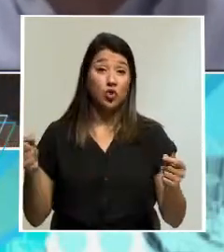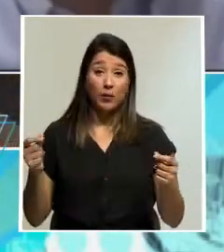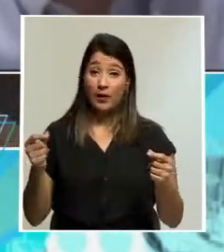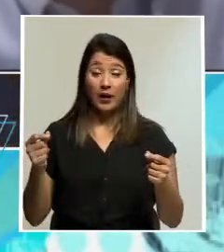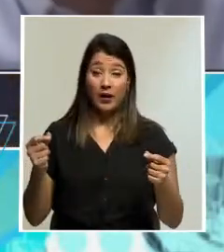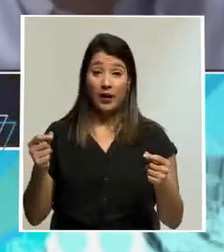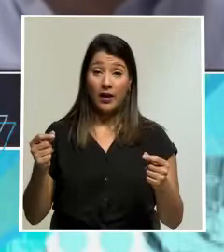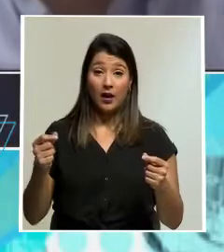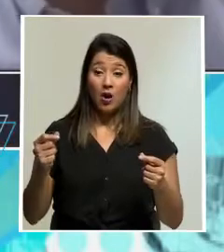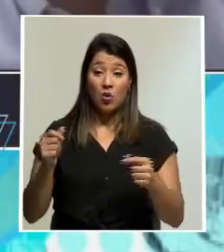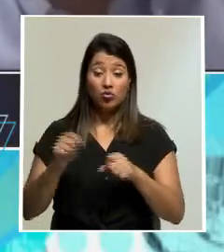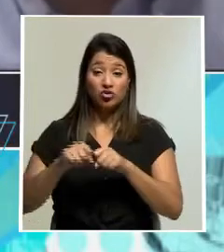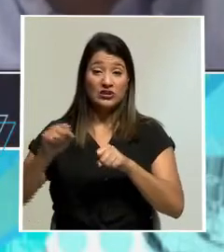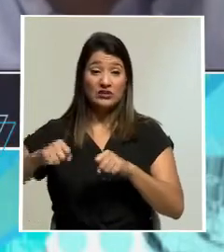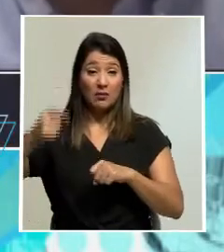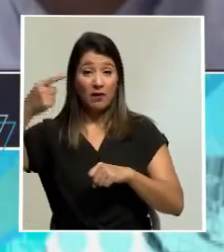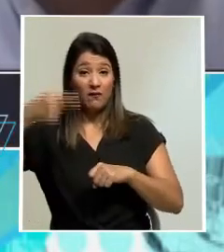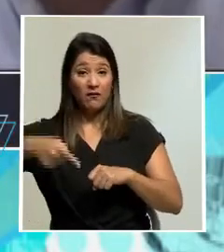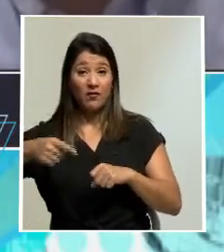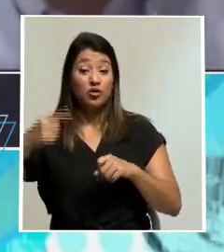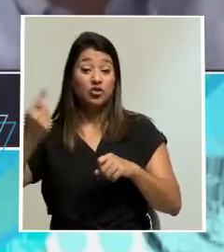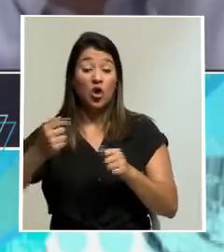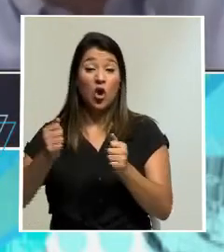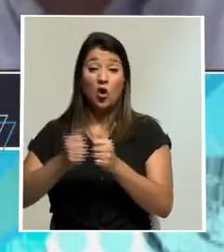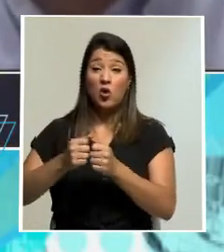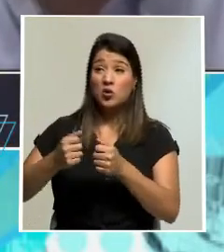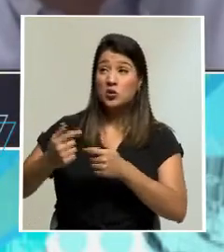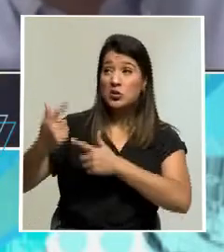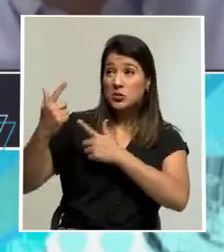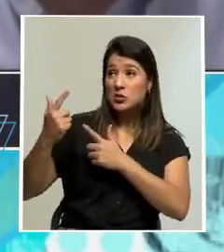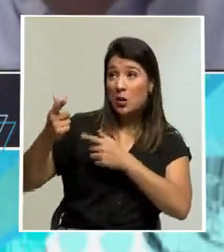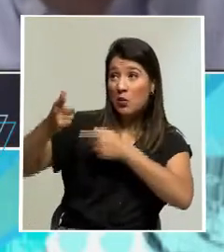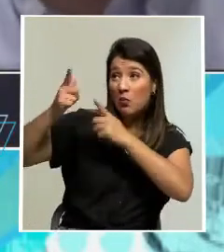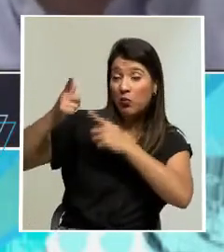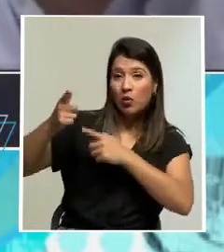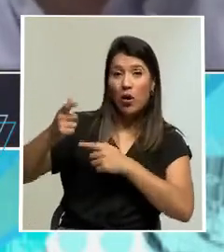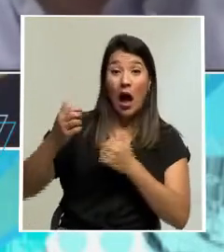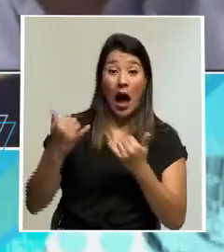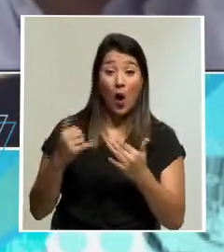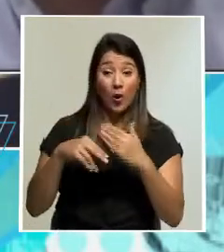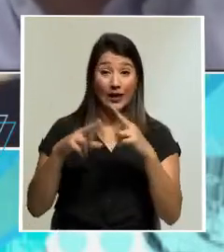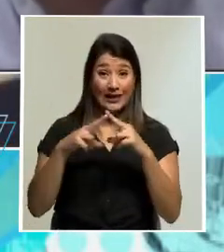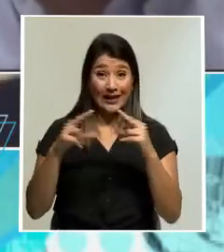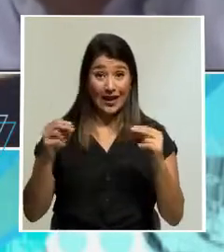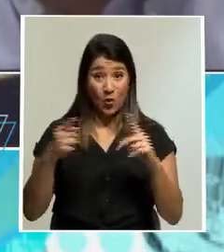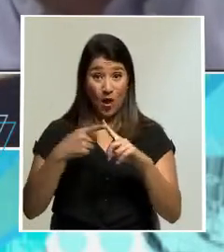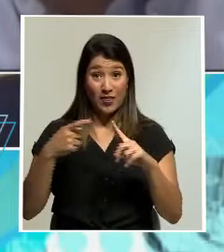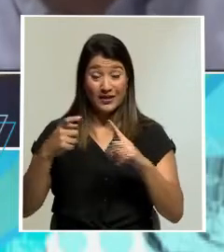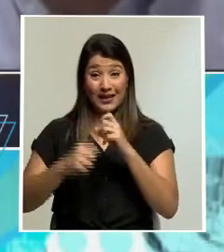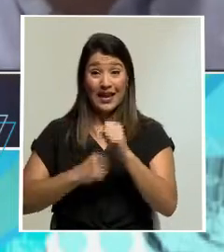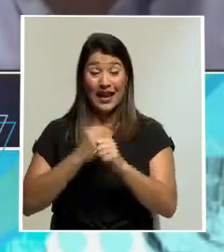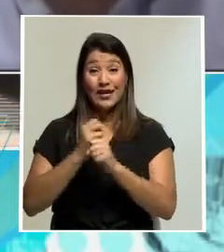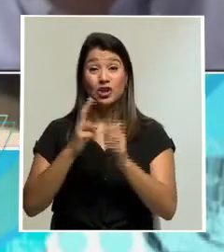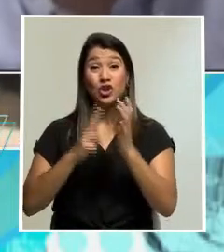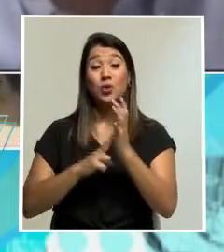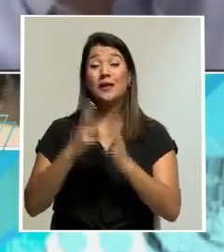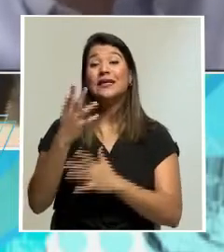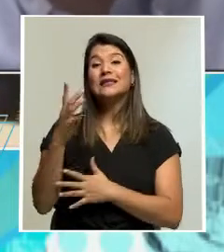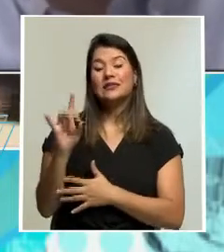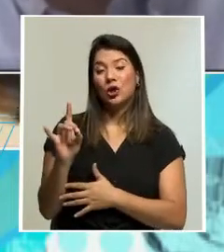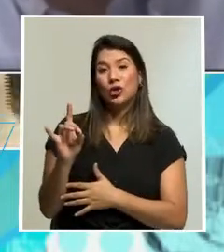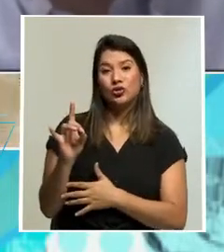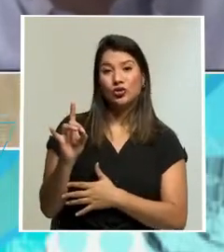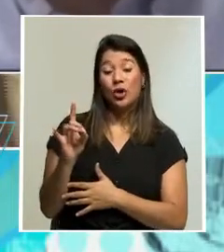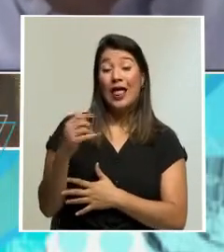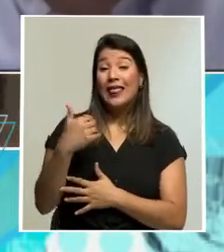que por la vía de la lucha armada. Hoy en Nicaragua, a partir de 2018, hay una convicción profunda